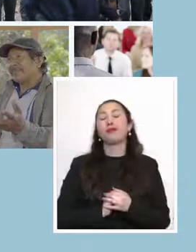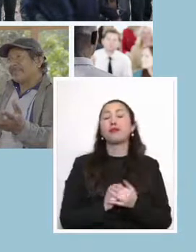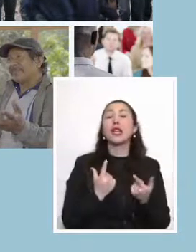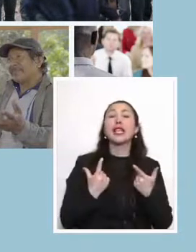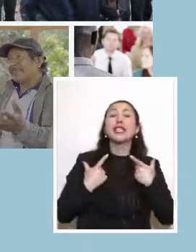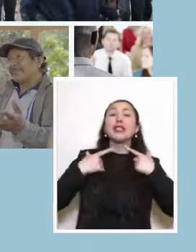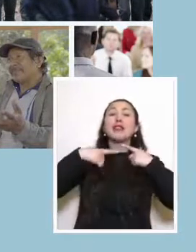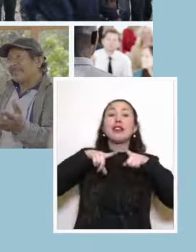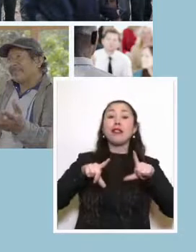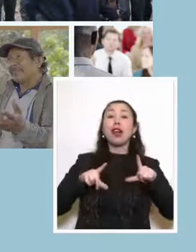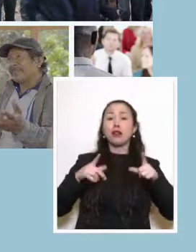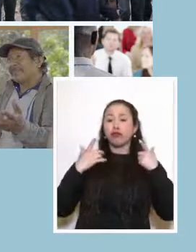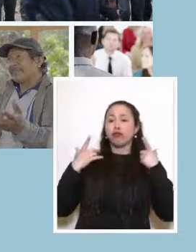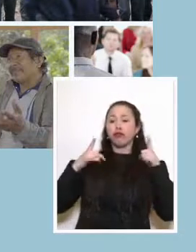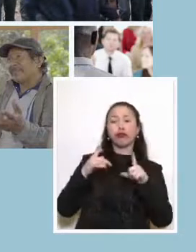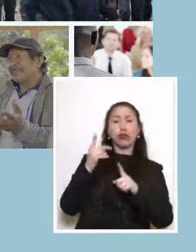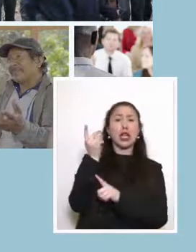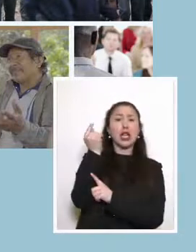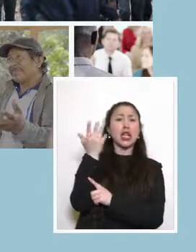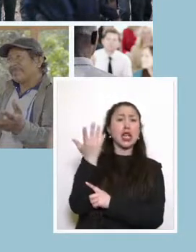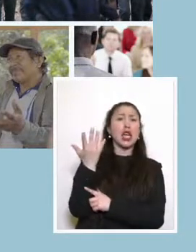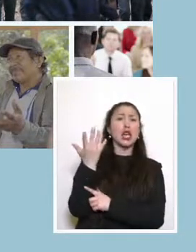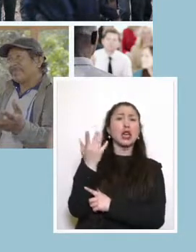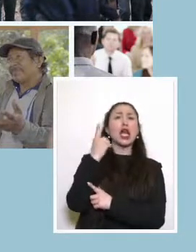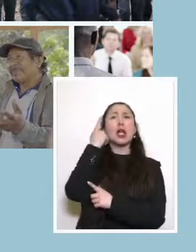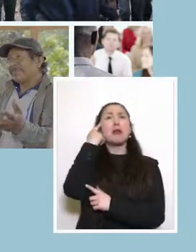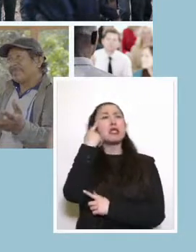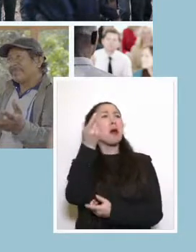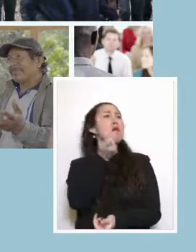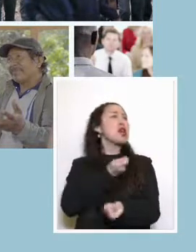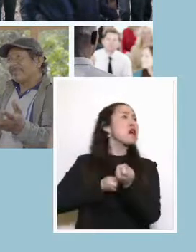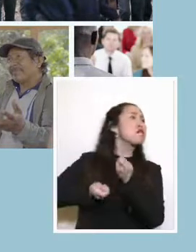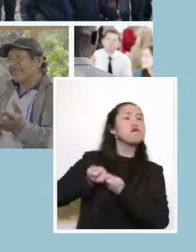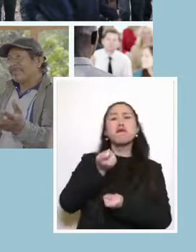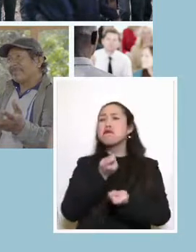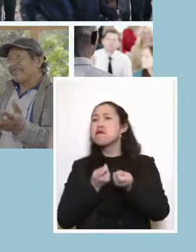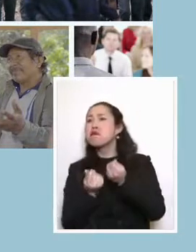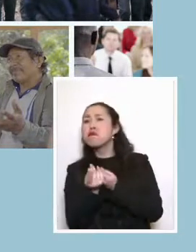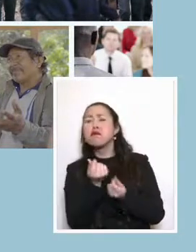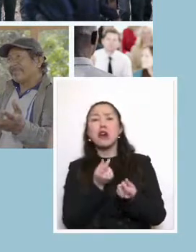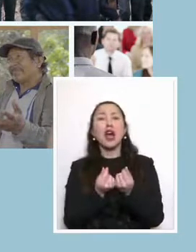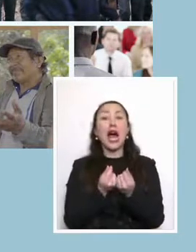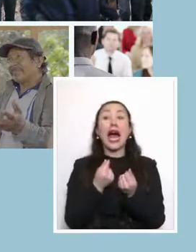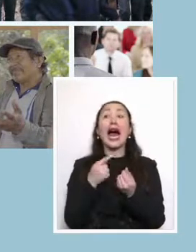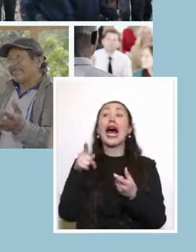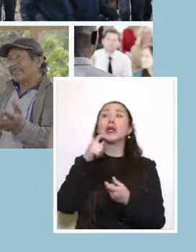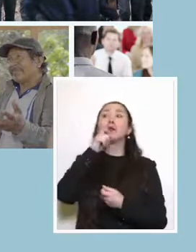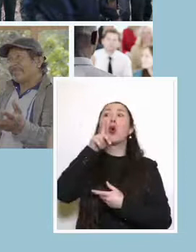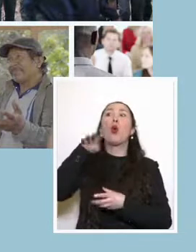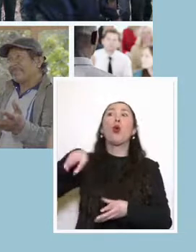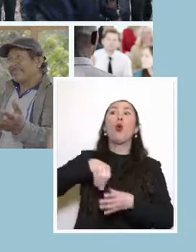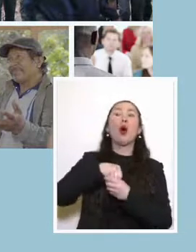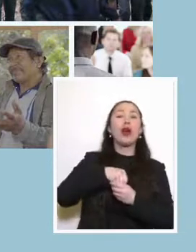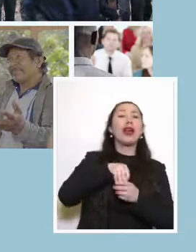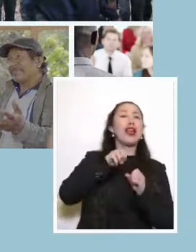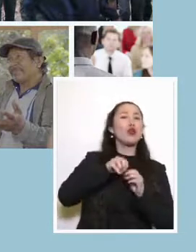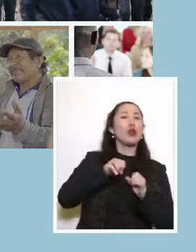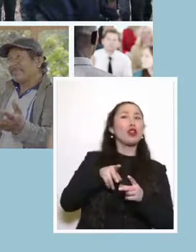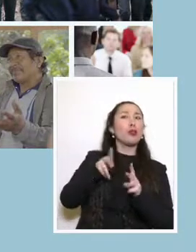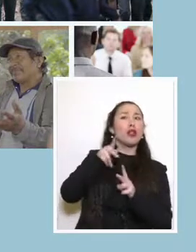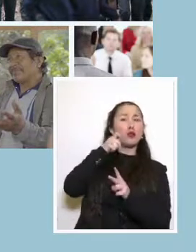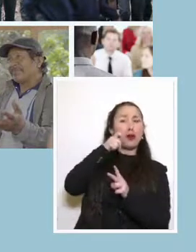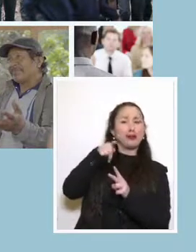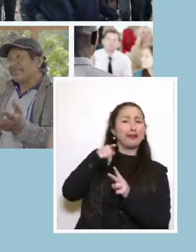la idea de que las lógicas del mercado no deberían comprometer la educación como derecho